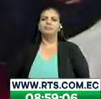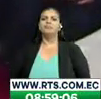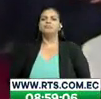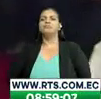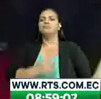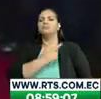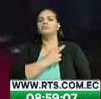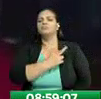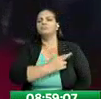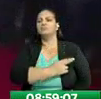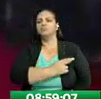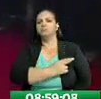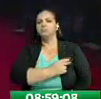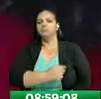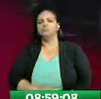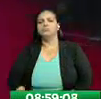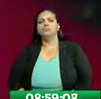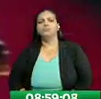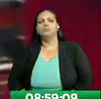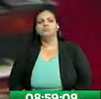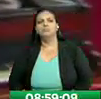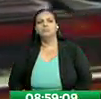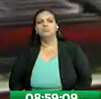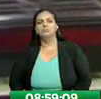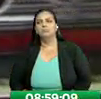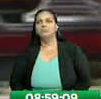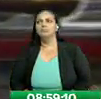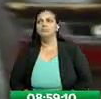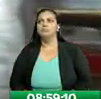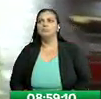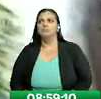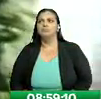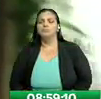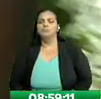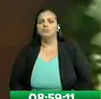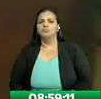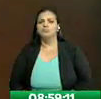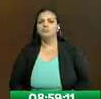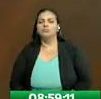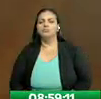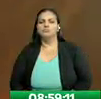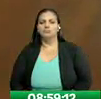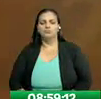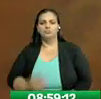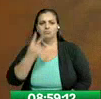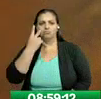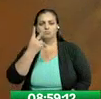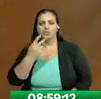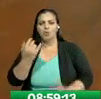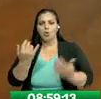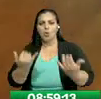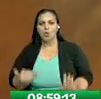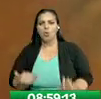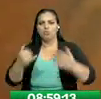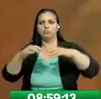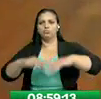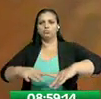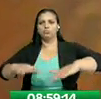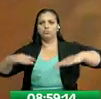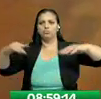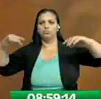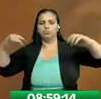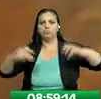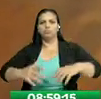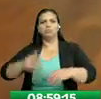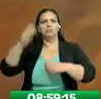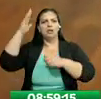por algunos años en el país. Y aquí se realiza la ceremonia de graduación y la secretaria del plantel está leyendo en